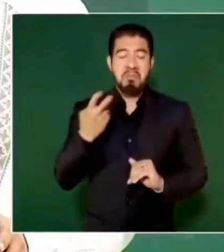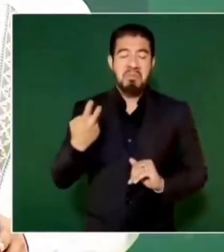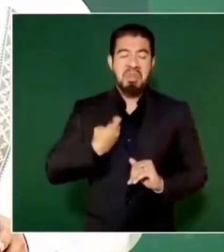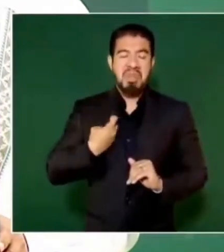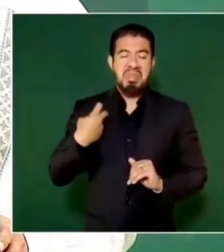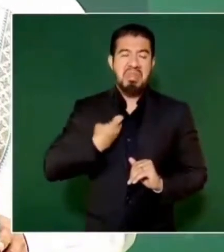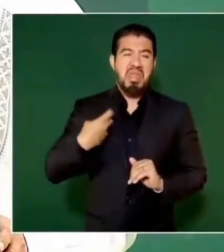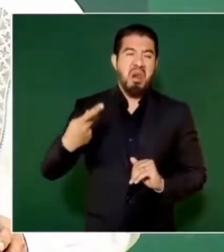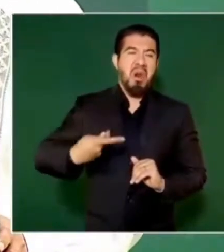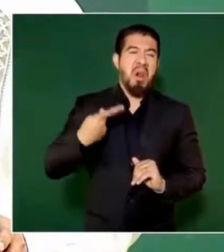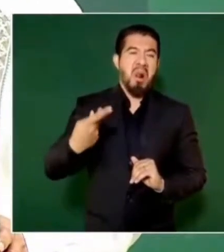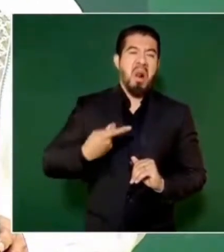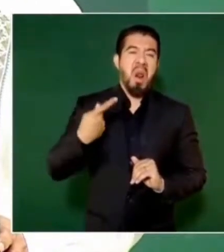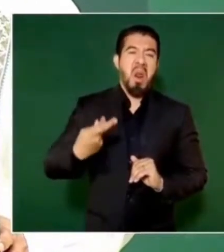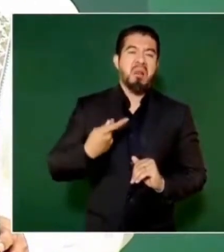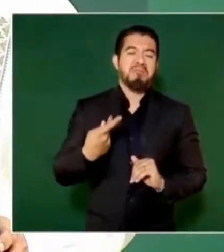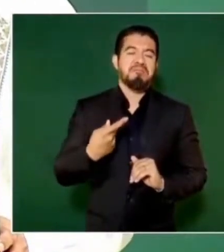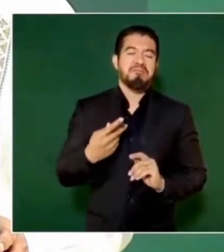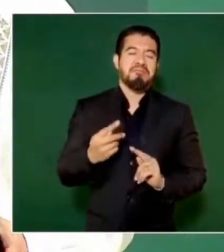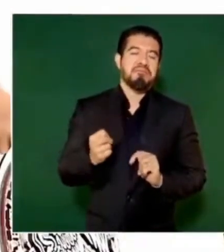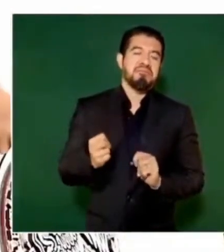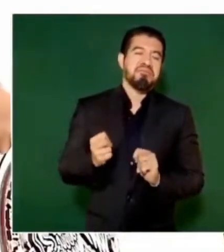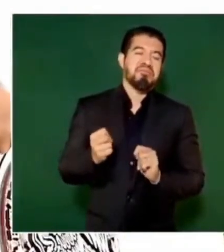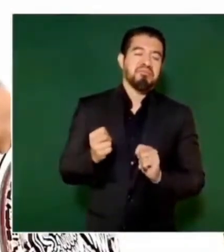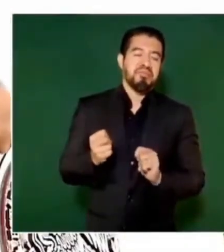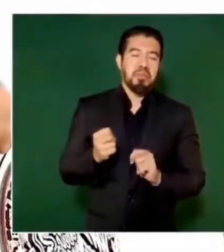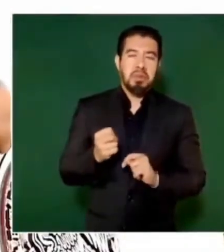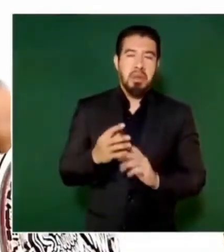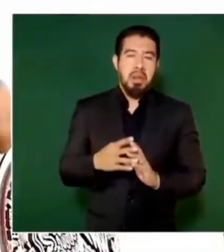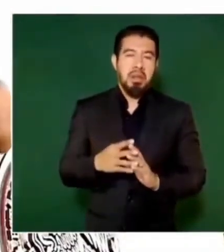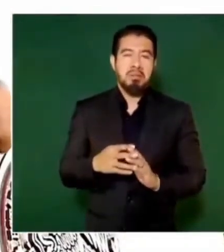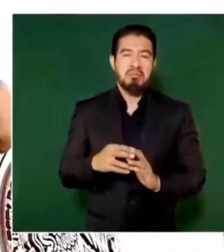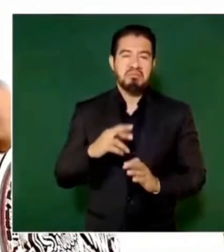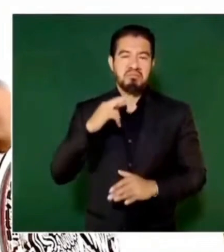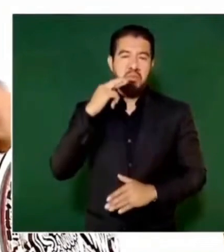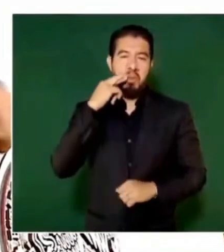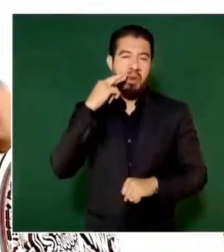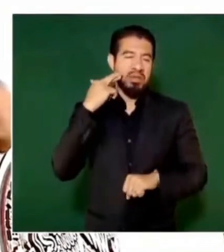están actuando de manera irresponsable,